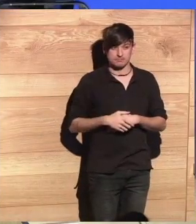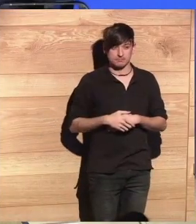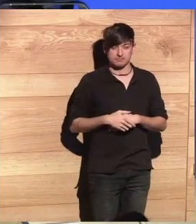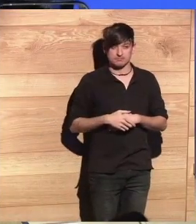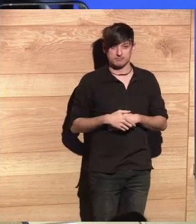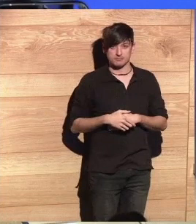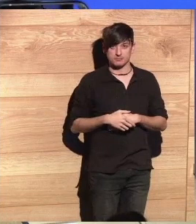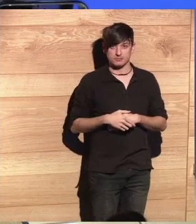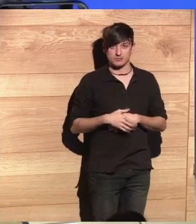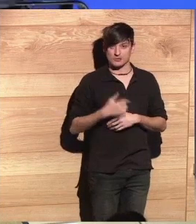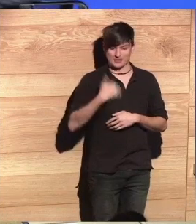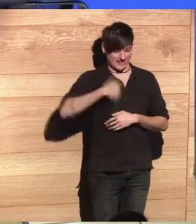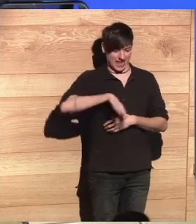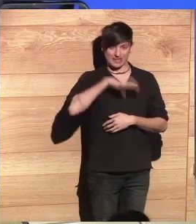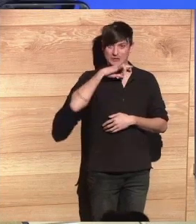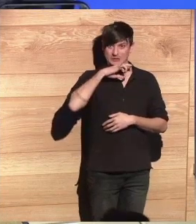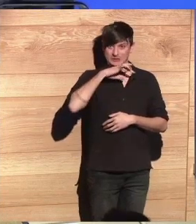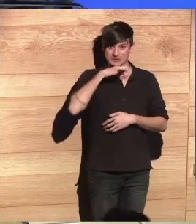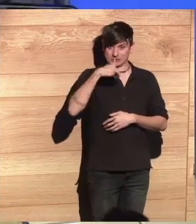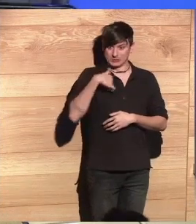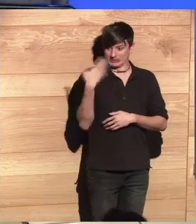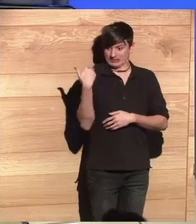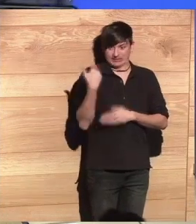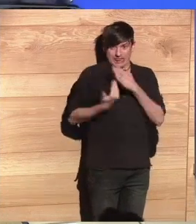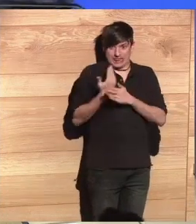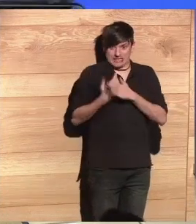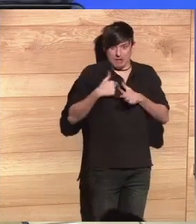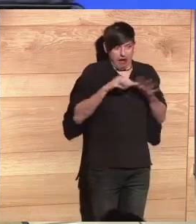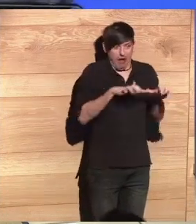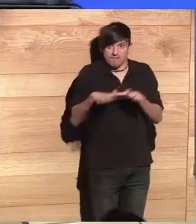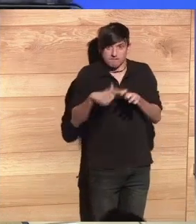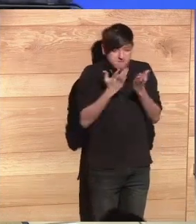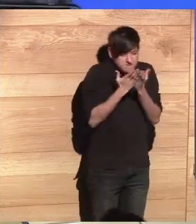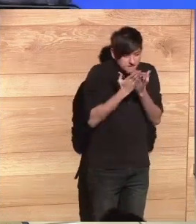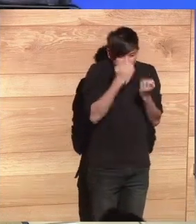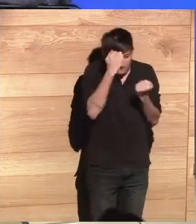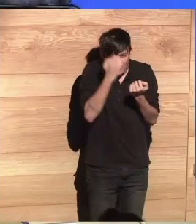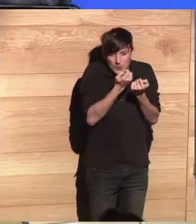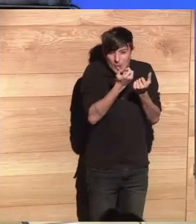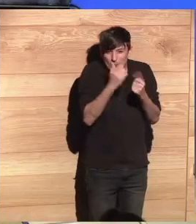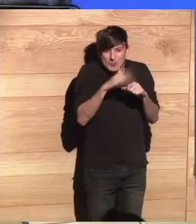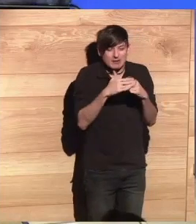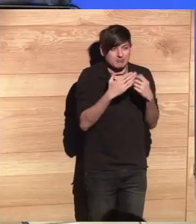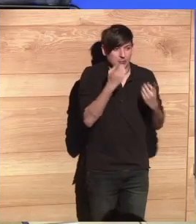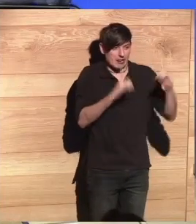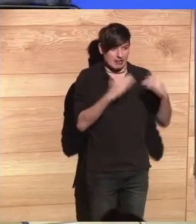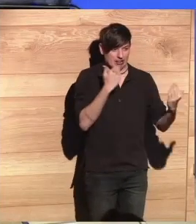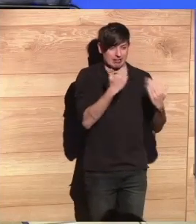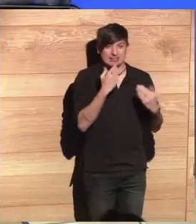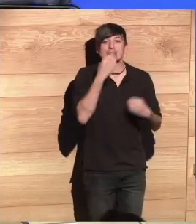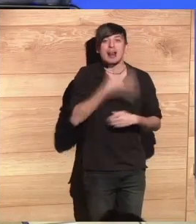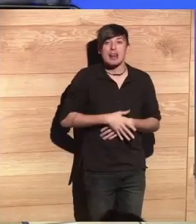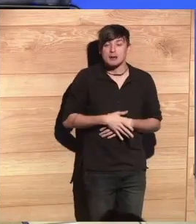yo ya estoy contento por lo que he aprendido nomás en estos días, poniéndome las pilas para estudiar un poco, para poder conversar contigo, Pablo. ¿Cómo